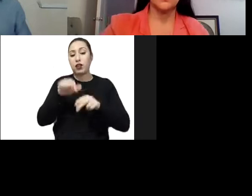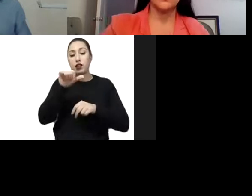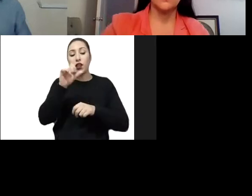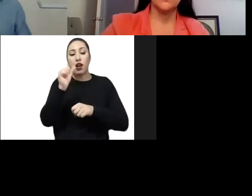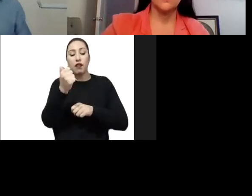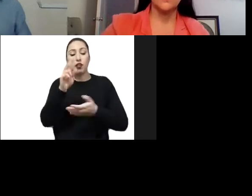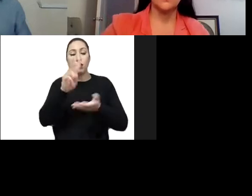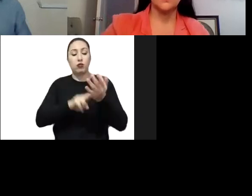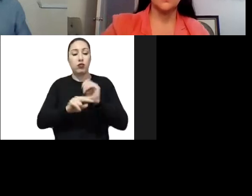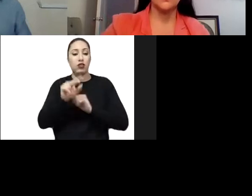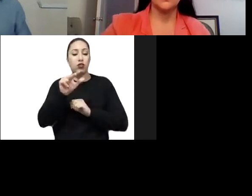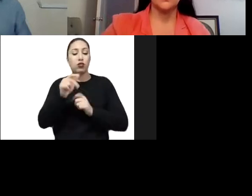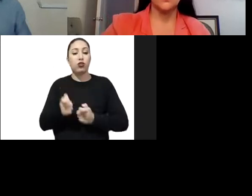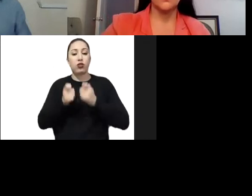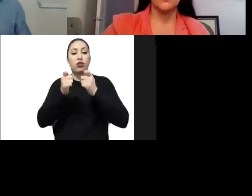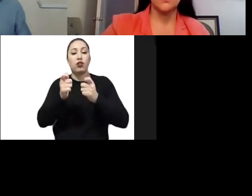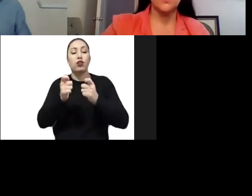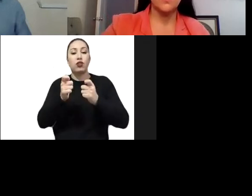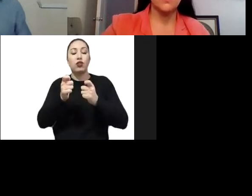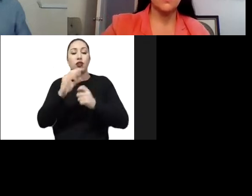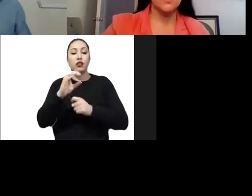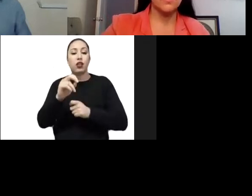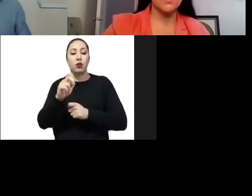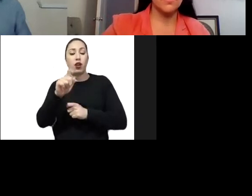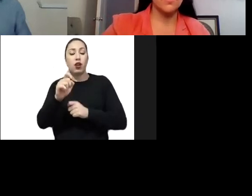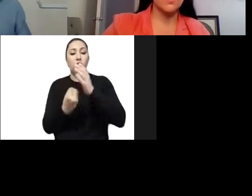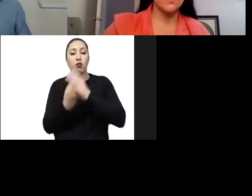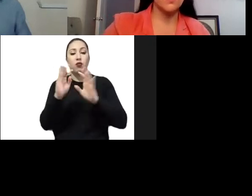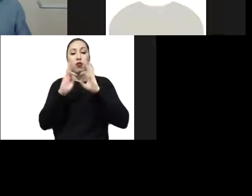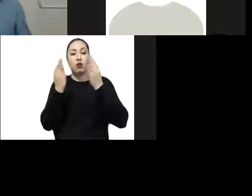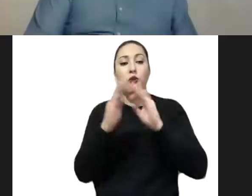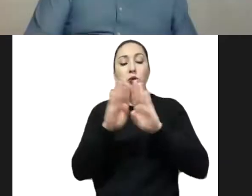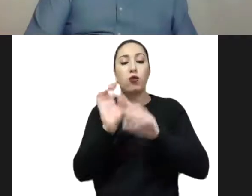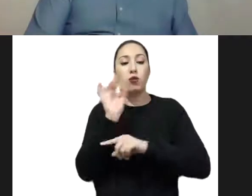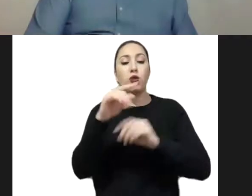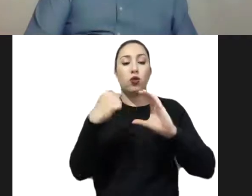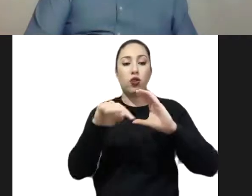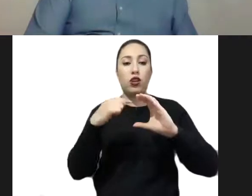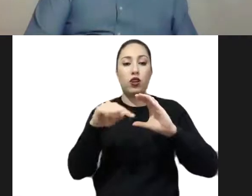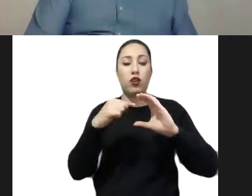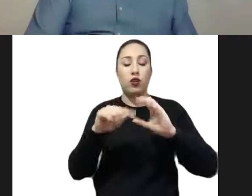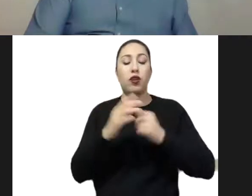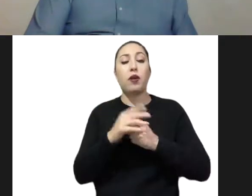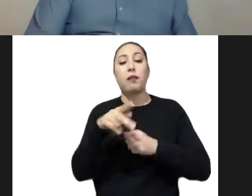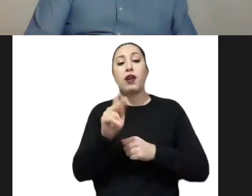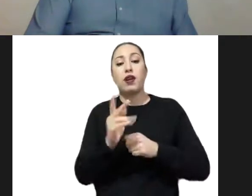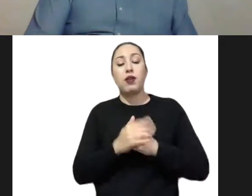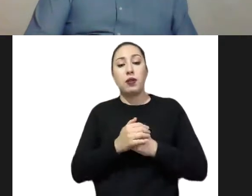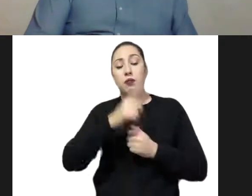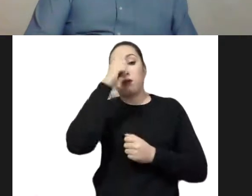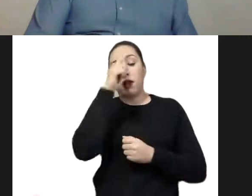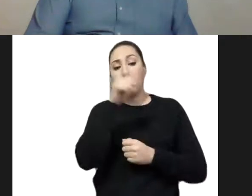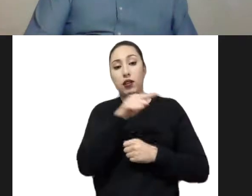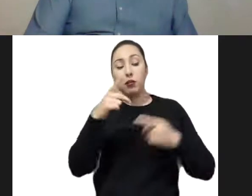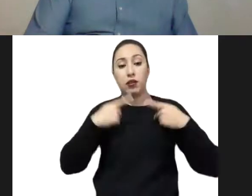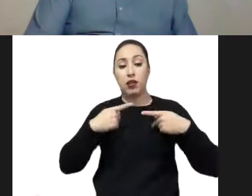2018 recibirán su cédula en el nuevo formato vía correo electrónico. Sin embargo, para quienes ya contaban